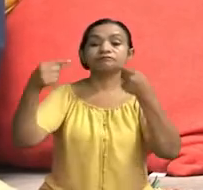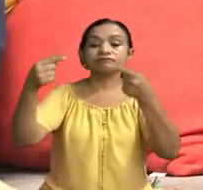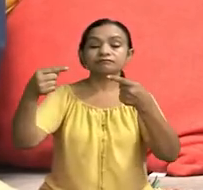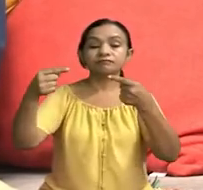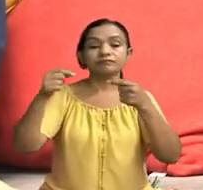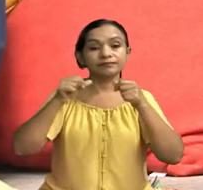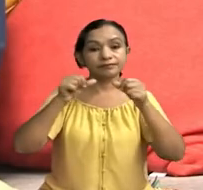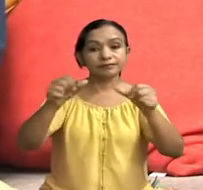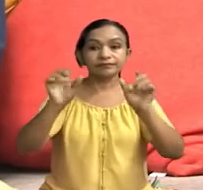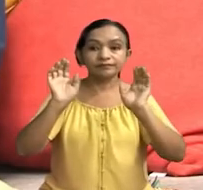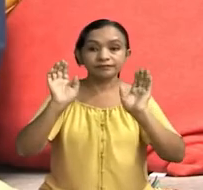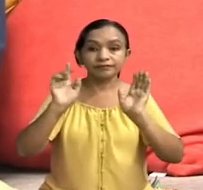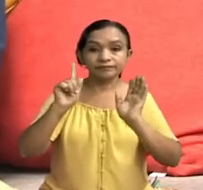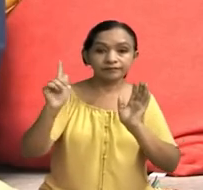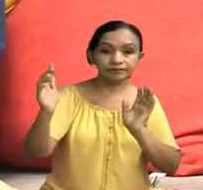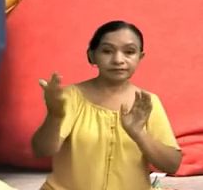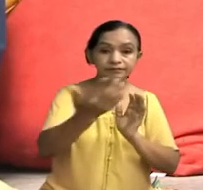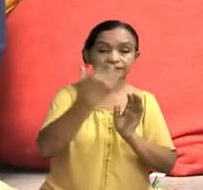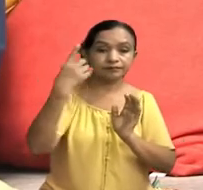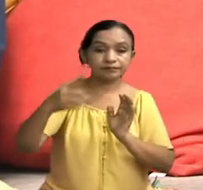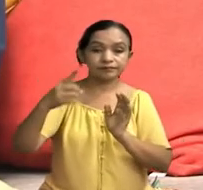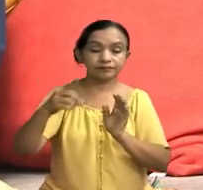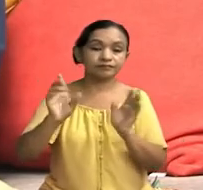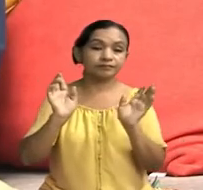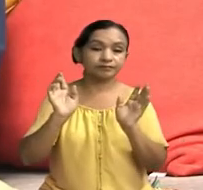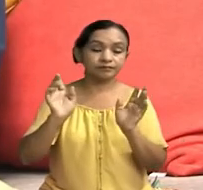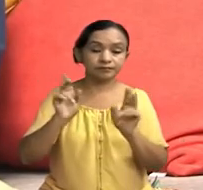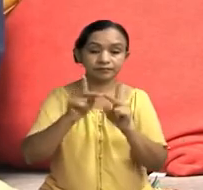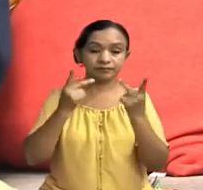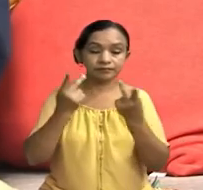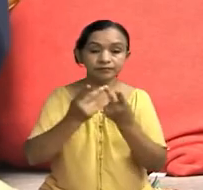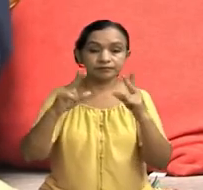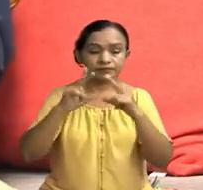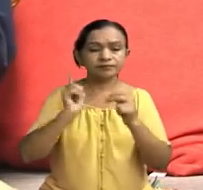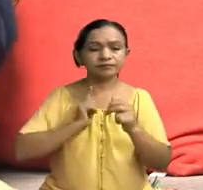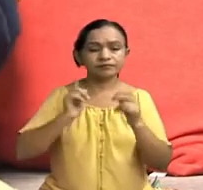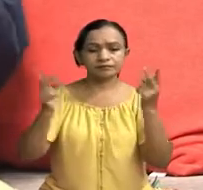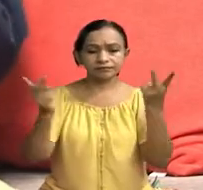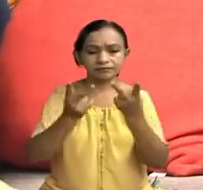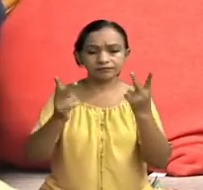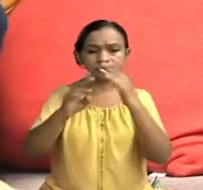¿verdad? Con todos los derechos que tiene el pueblo nicaragüense a vivir en paz. Y